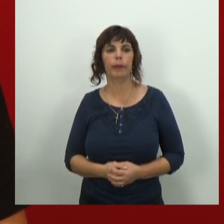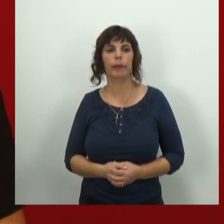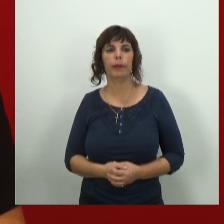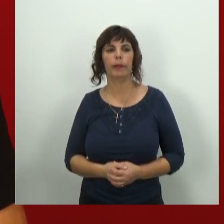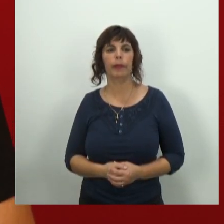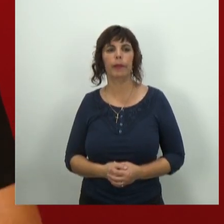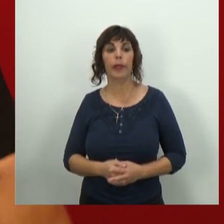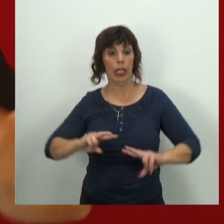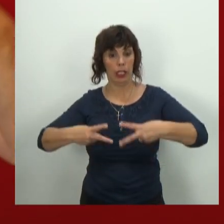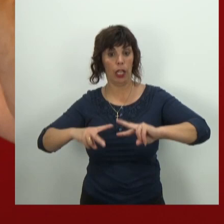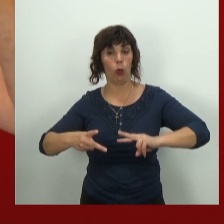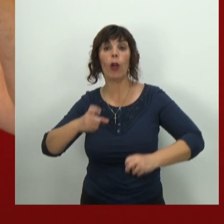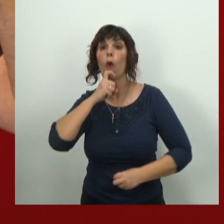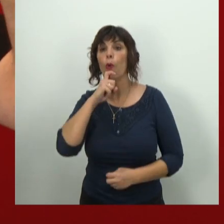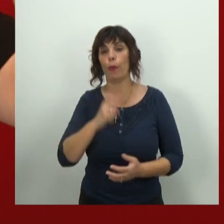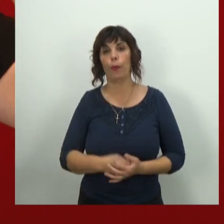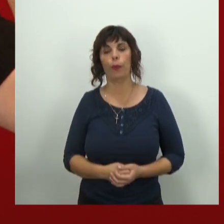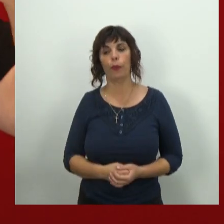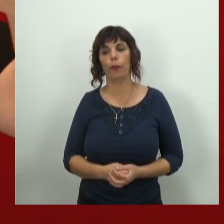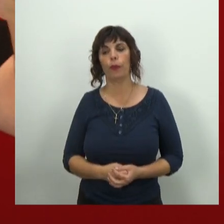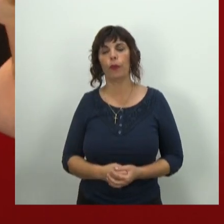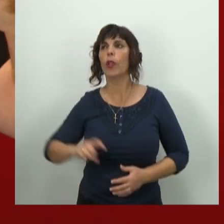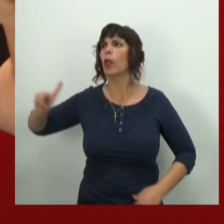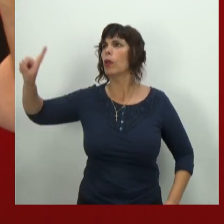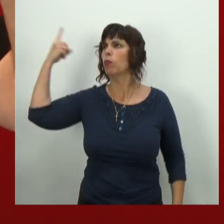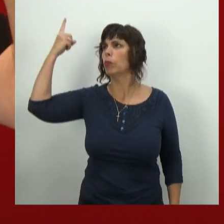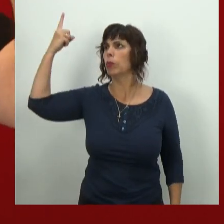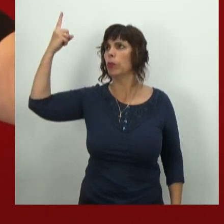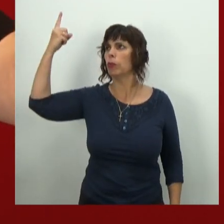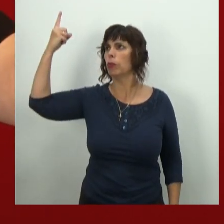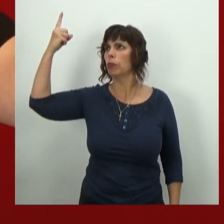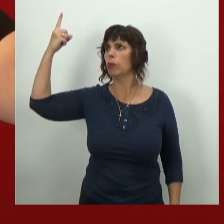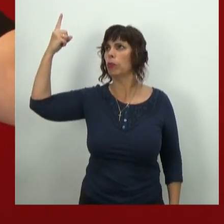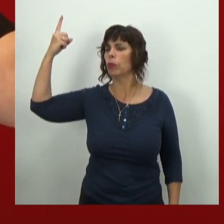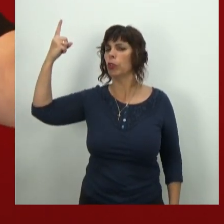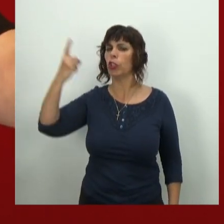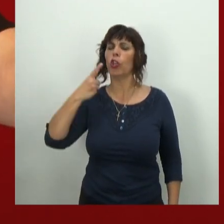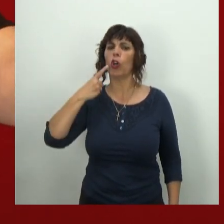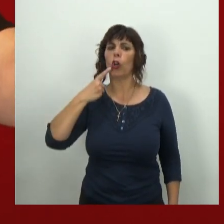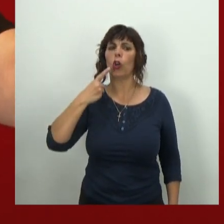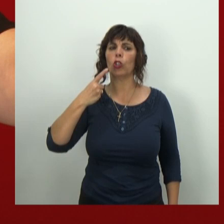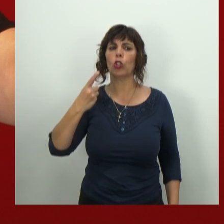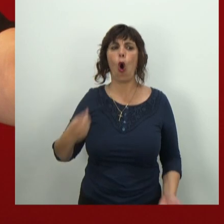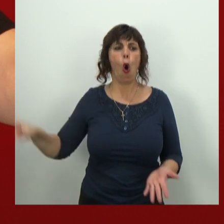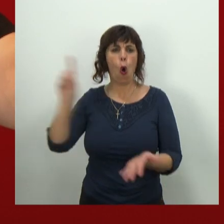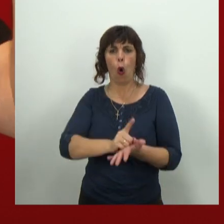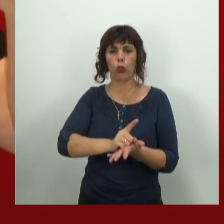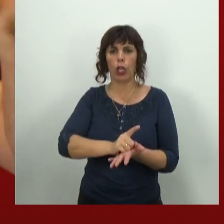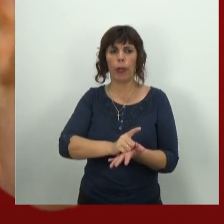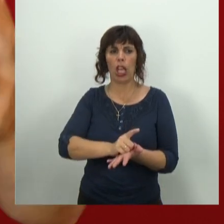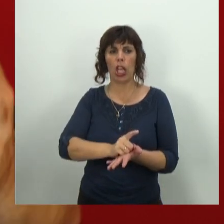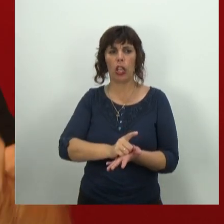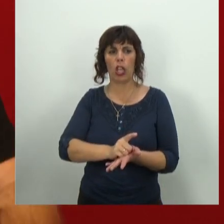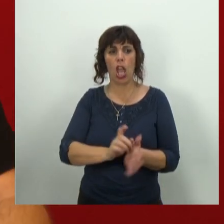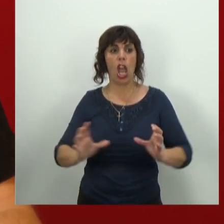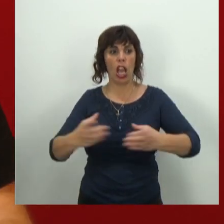Y si yo traduzco esa palabra es, Dios reclama de nuevo su dominio